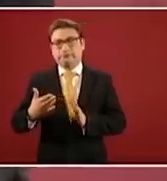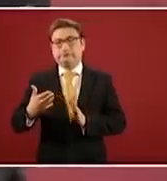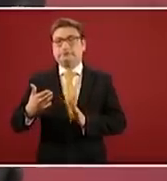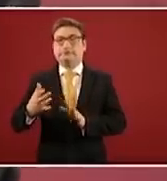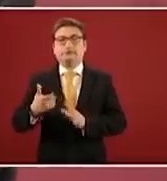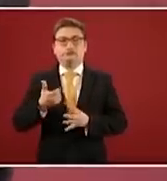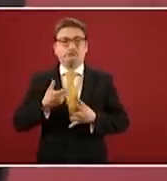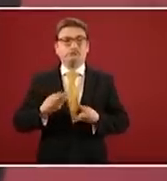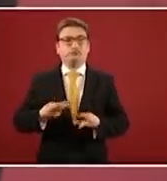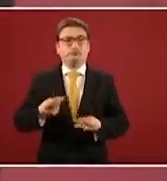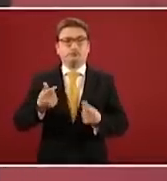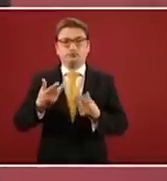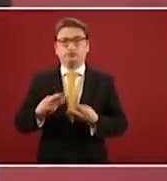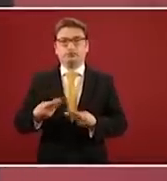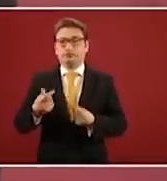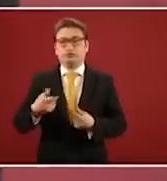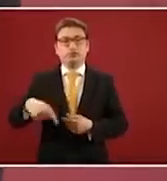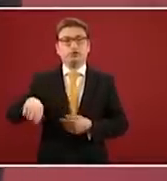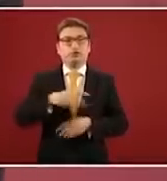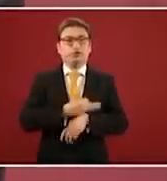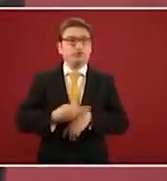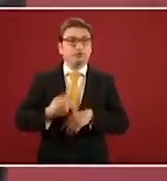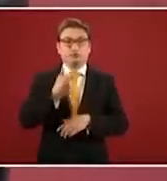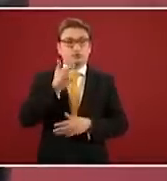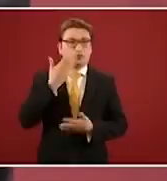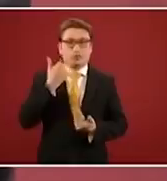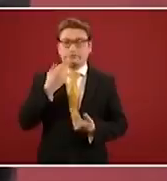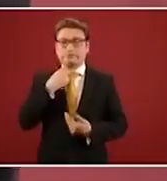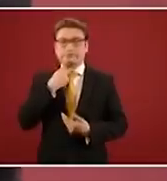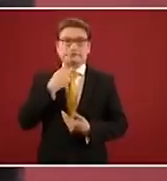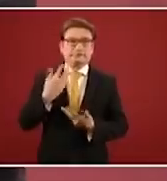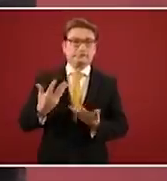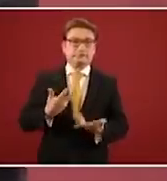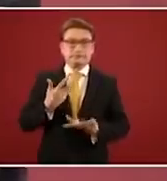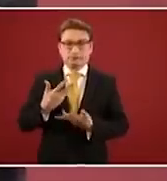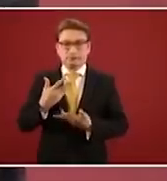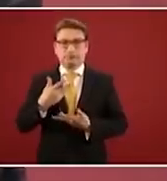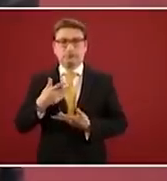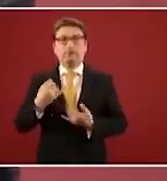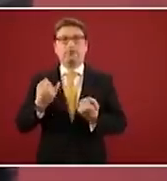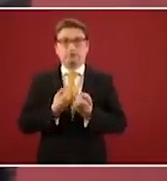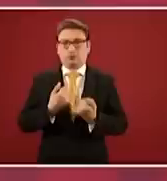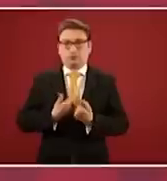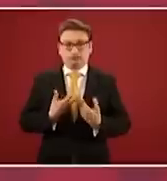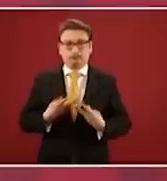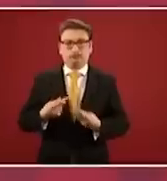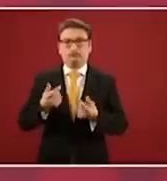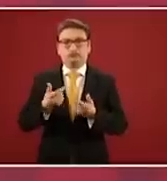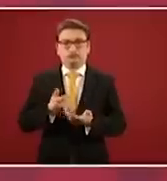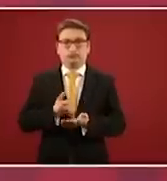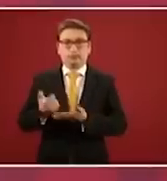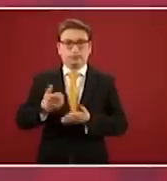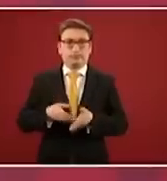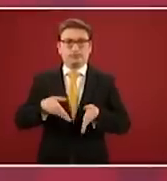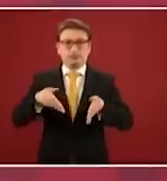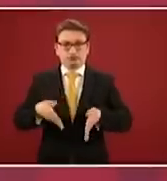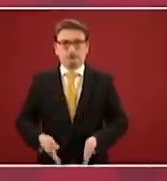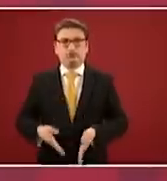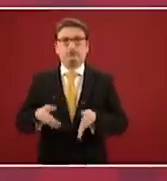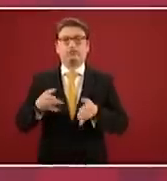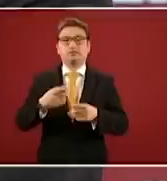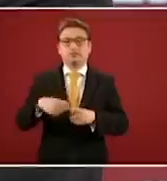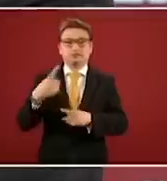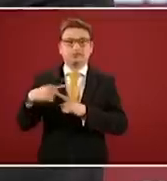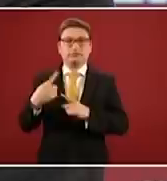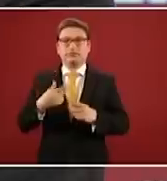dejan a los familiares sin recursos, viene el gasto de los funerales y